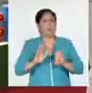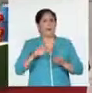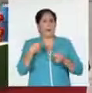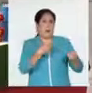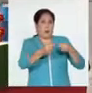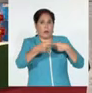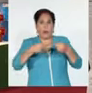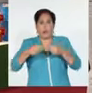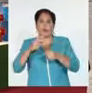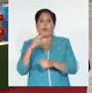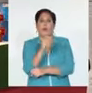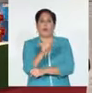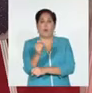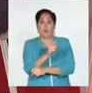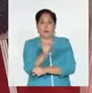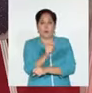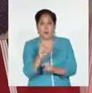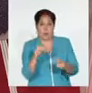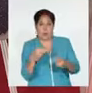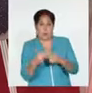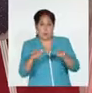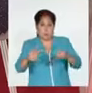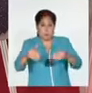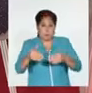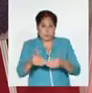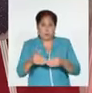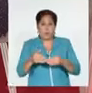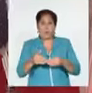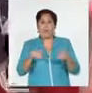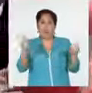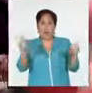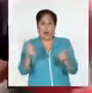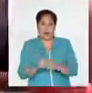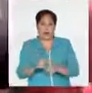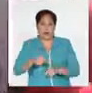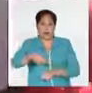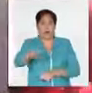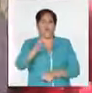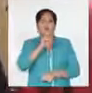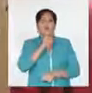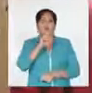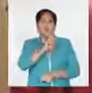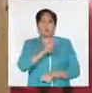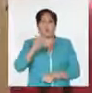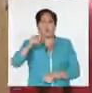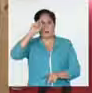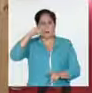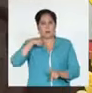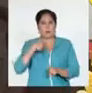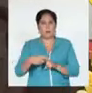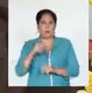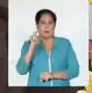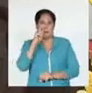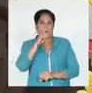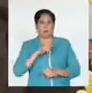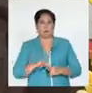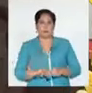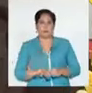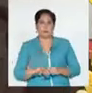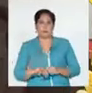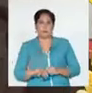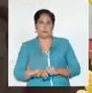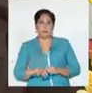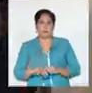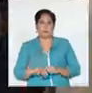negocios y concursos el evento concluirá el reconocido balneario cubano el próximo viernes 22 de Septiembre Ricardo bejarano y